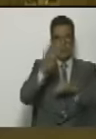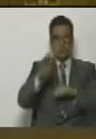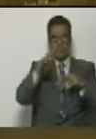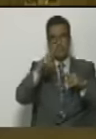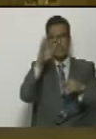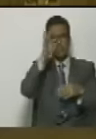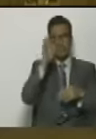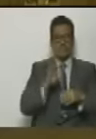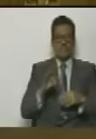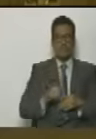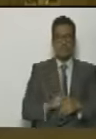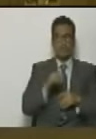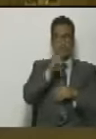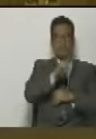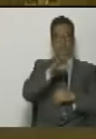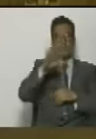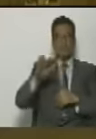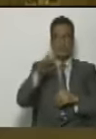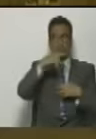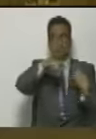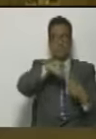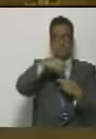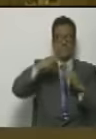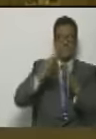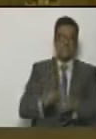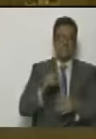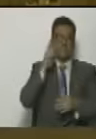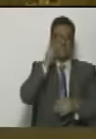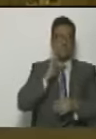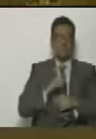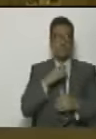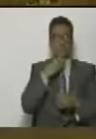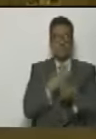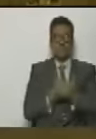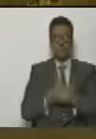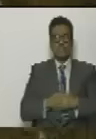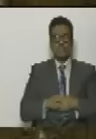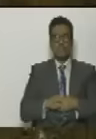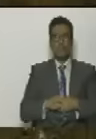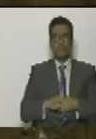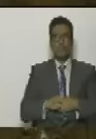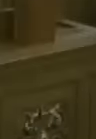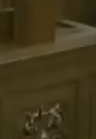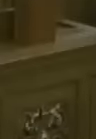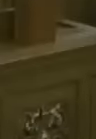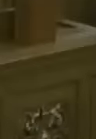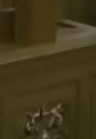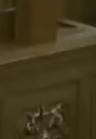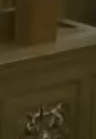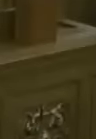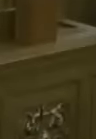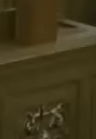de la Federación y 25 de la Revolución Bolivariana. Muchísimas gracias.